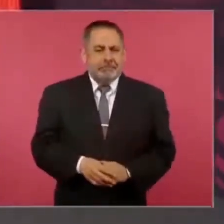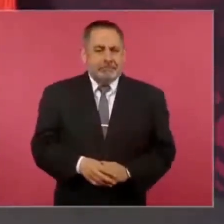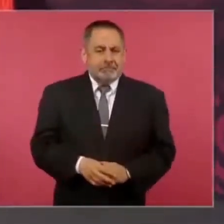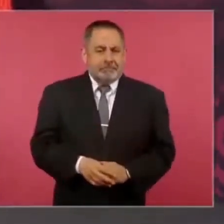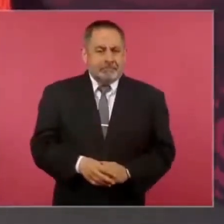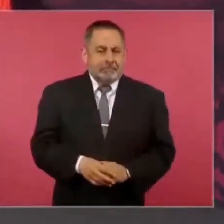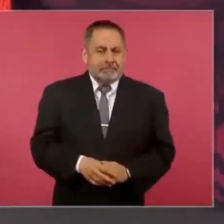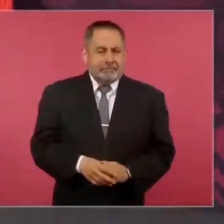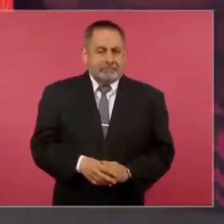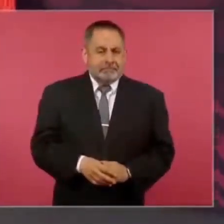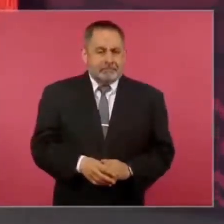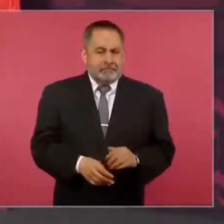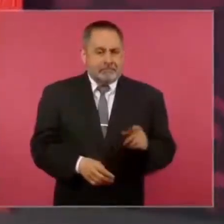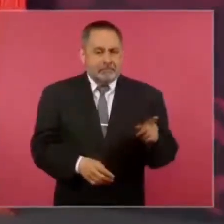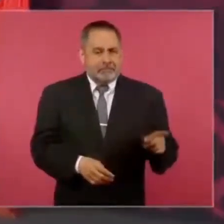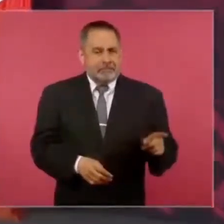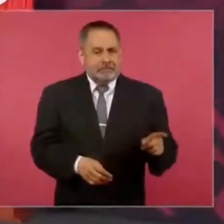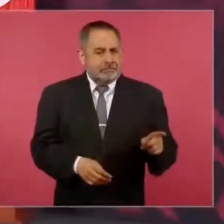la falta de sensibilidad,